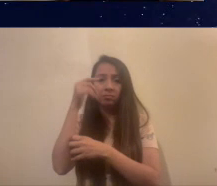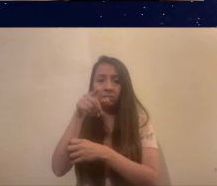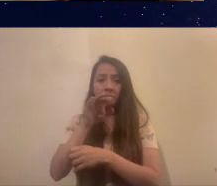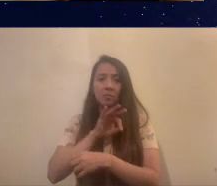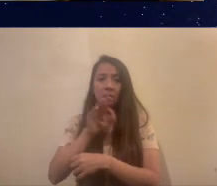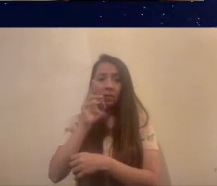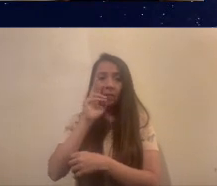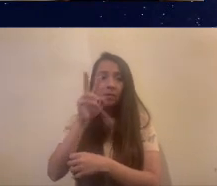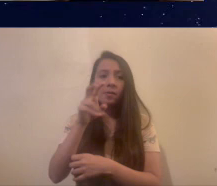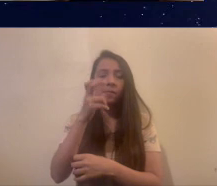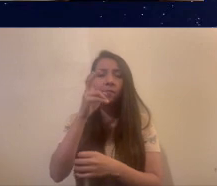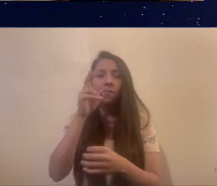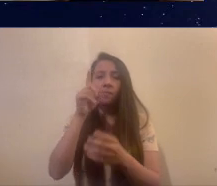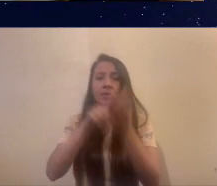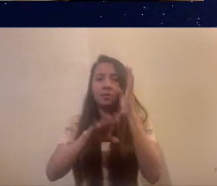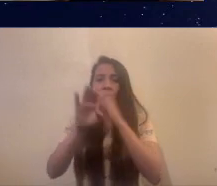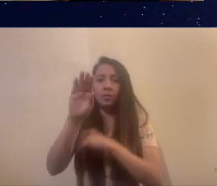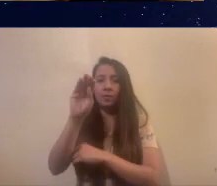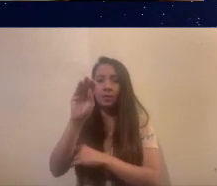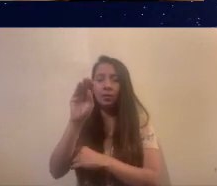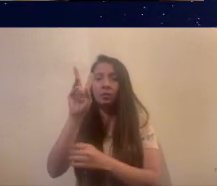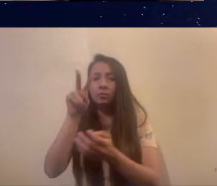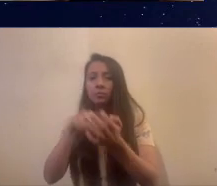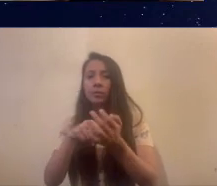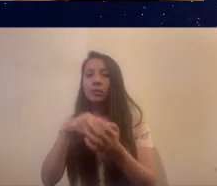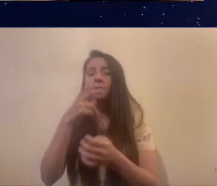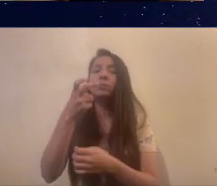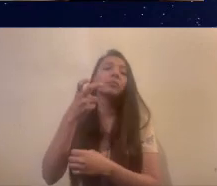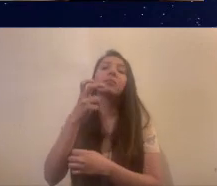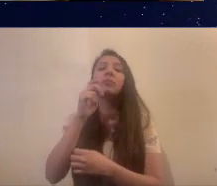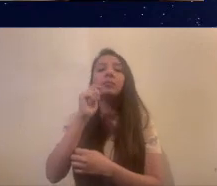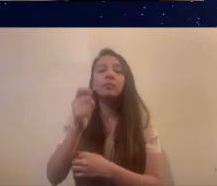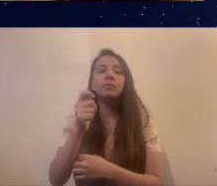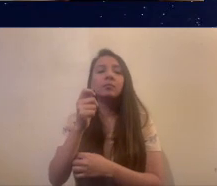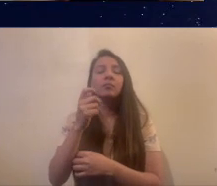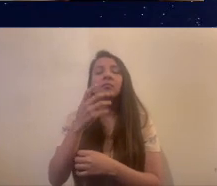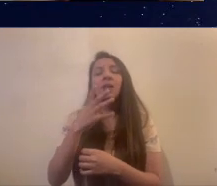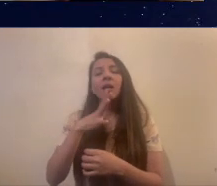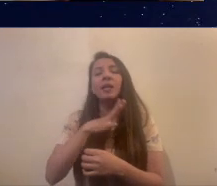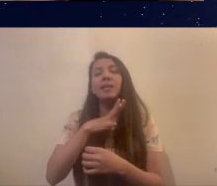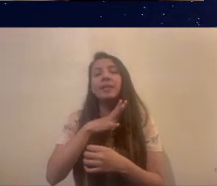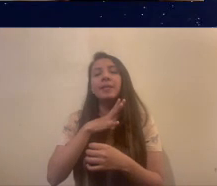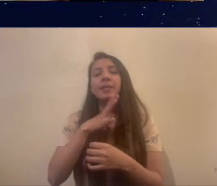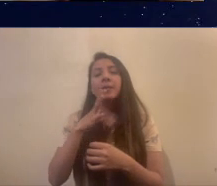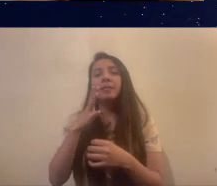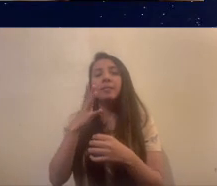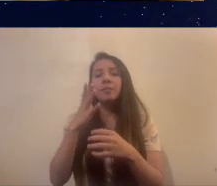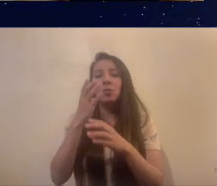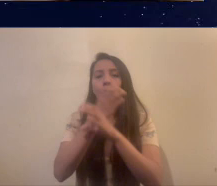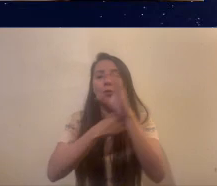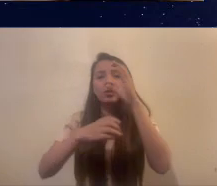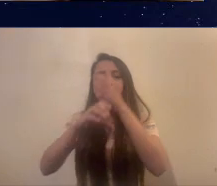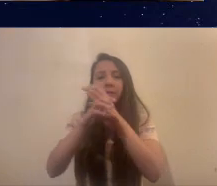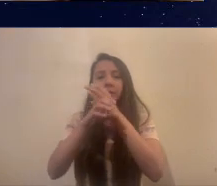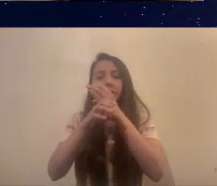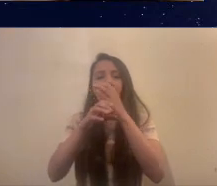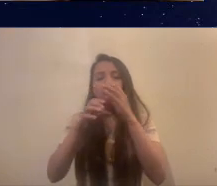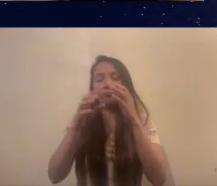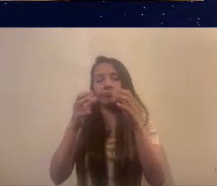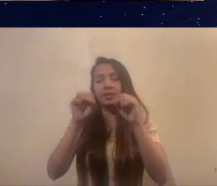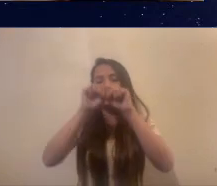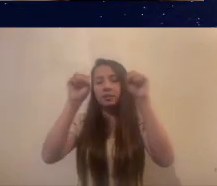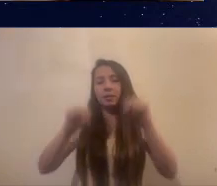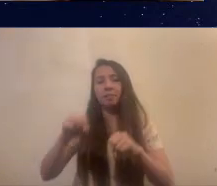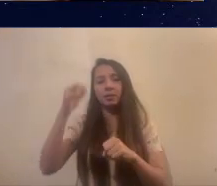SOMA está la década del 90 y del 2000, representan todas las misiones espaciales que viajaron a diferentes objetos dentro del